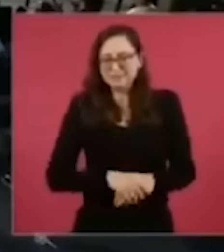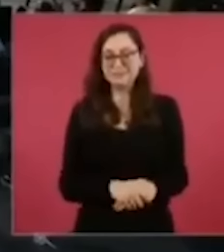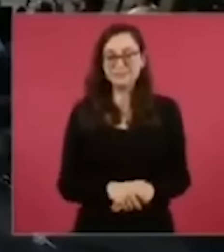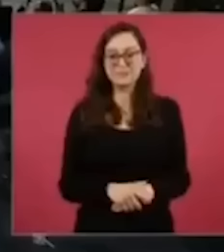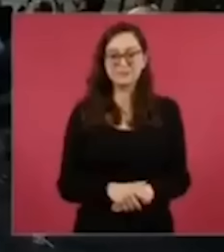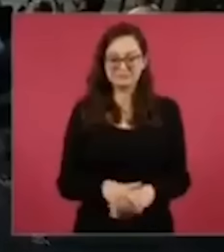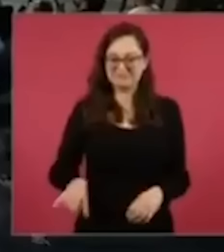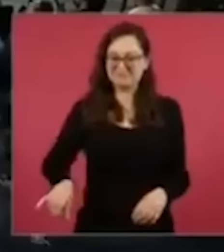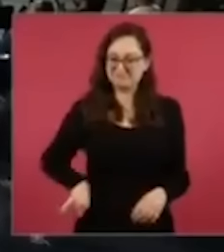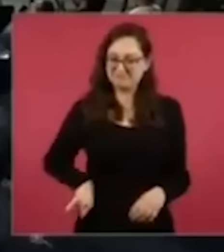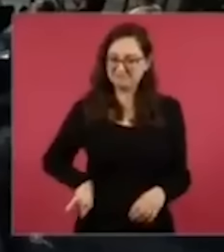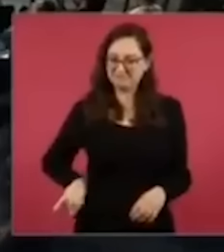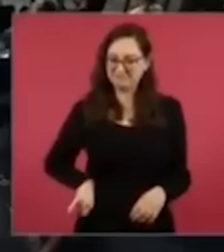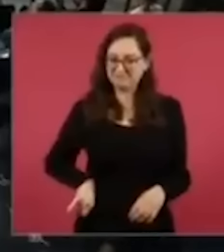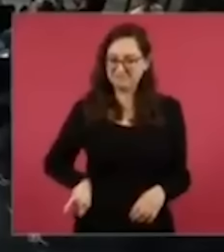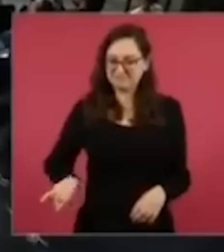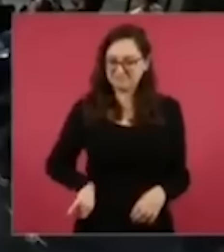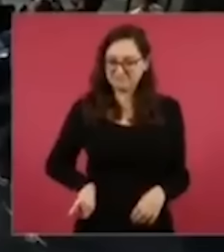Esto es muy interesante.